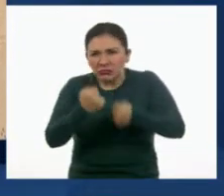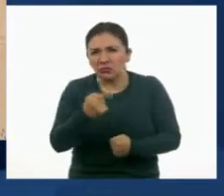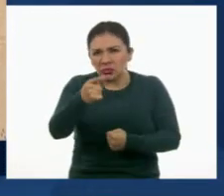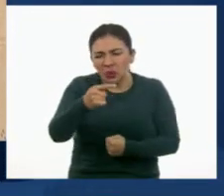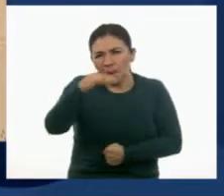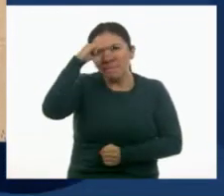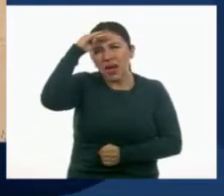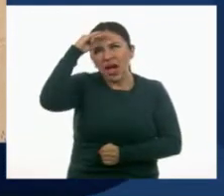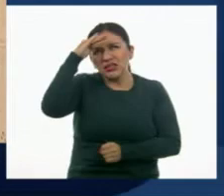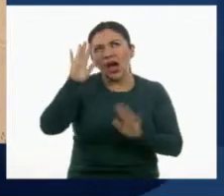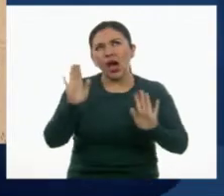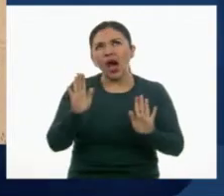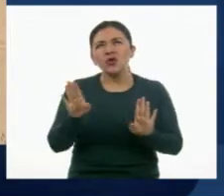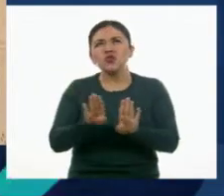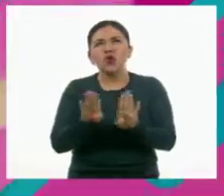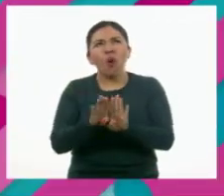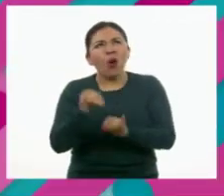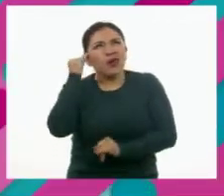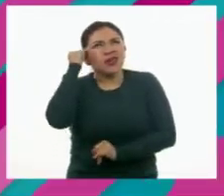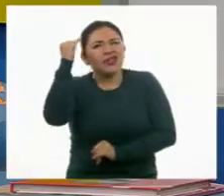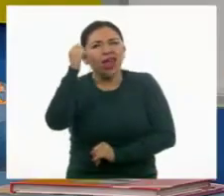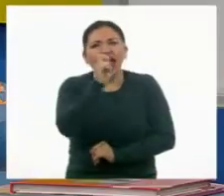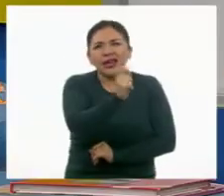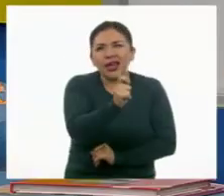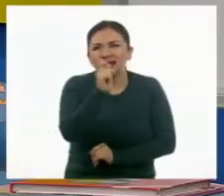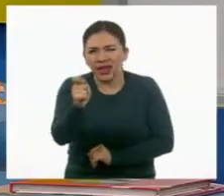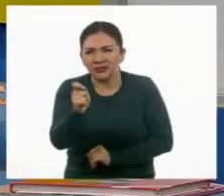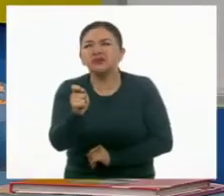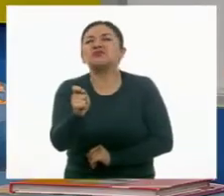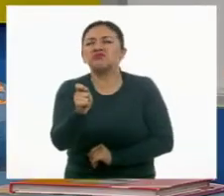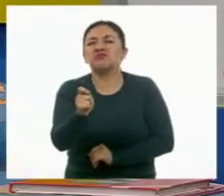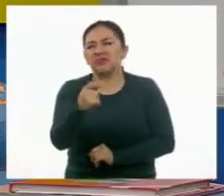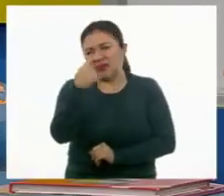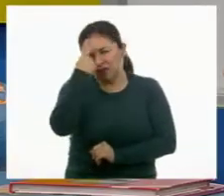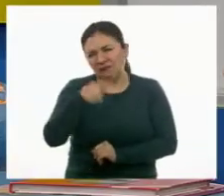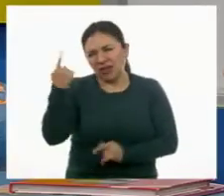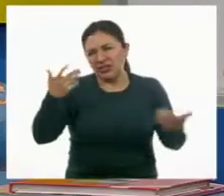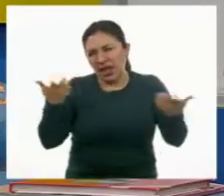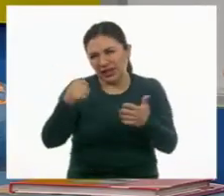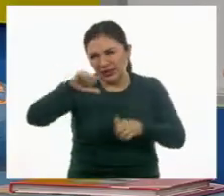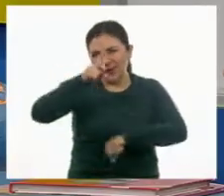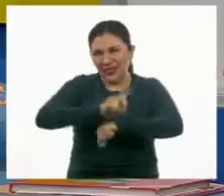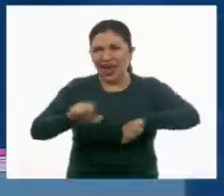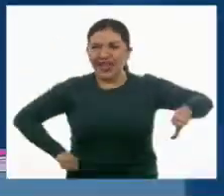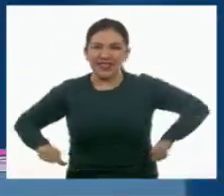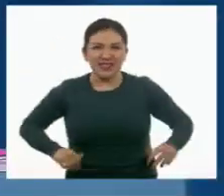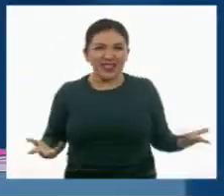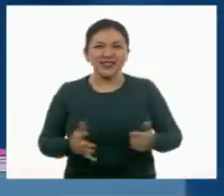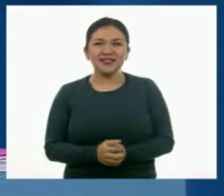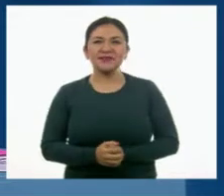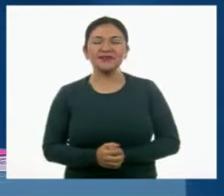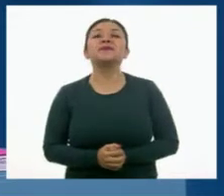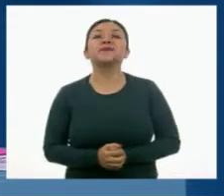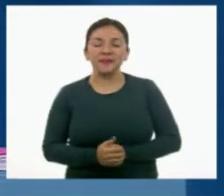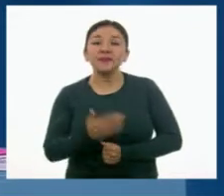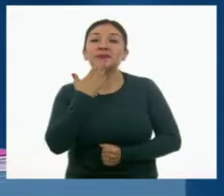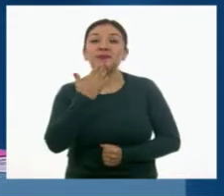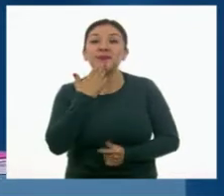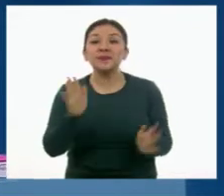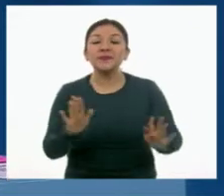alguna idea de estos conceptos y no te va a costar trabajo realizar la actividad. Muy bien,